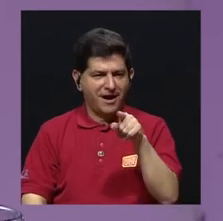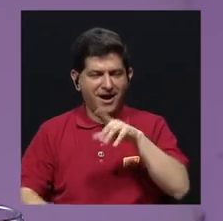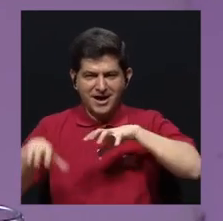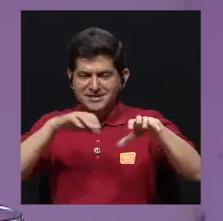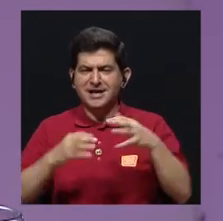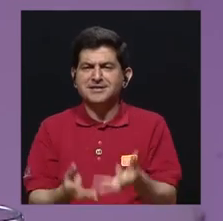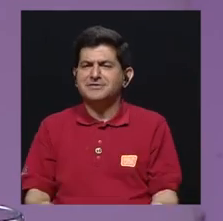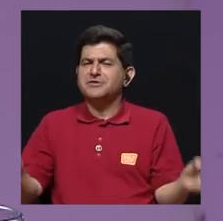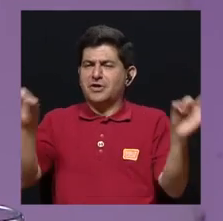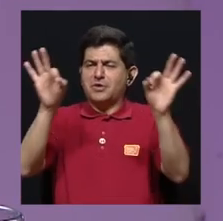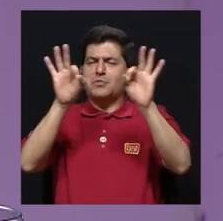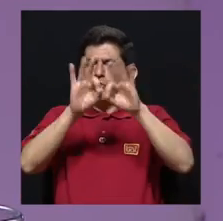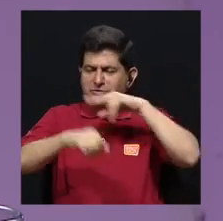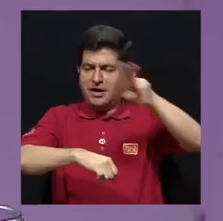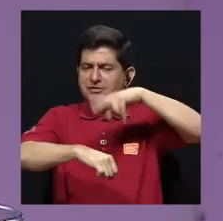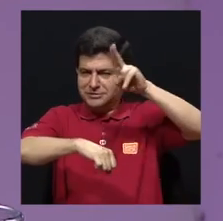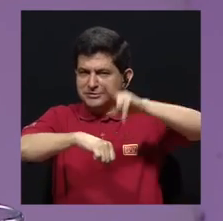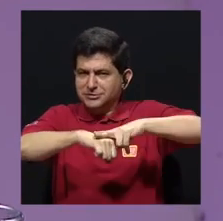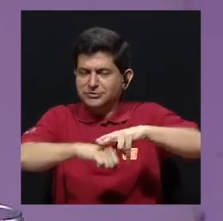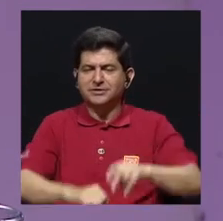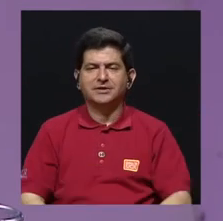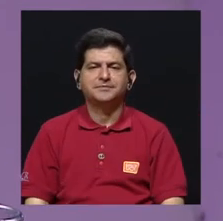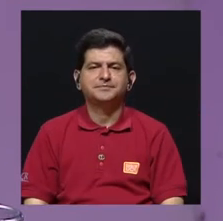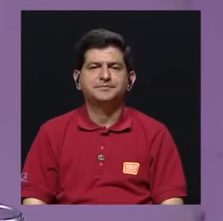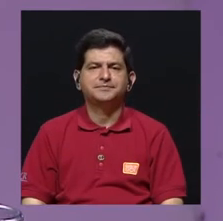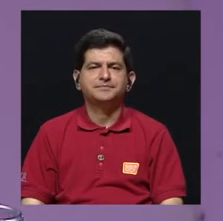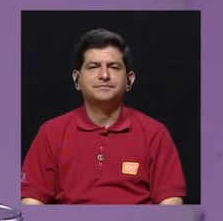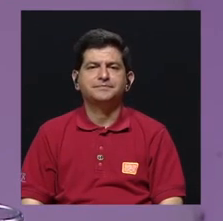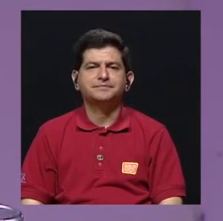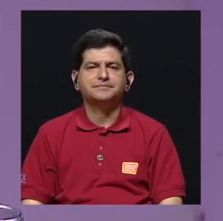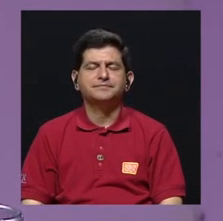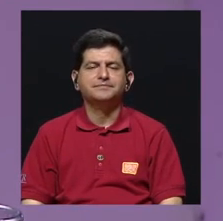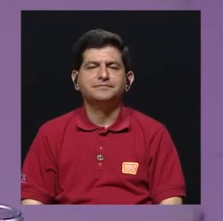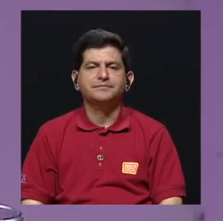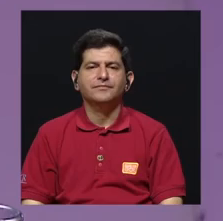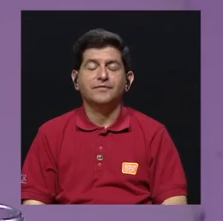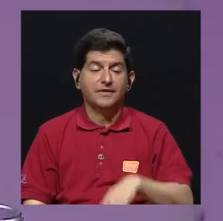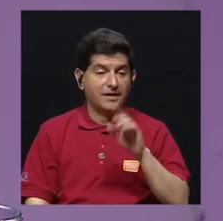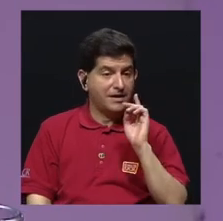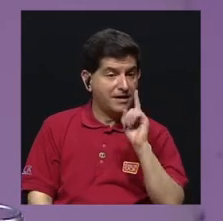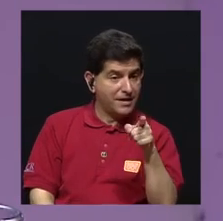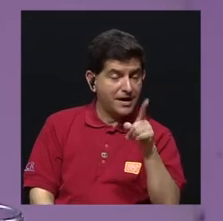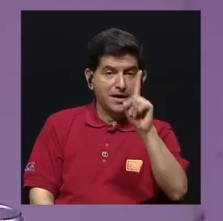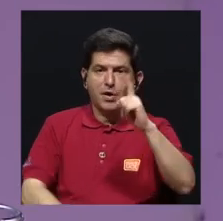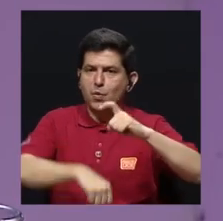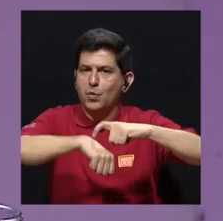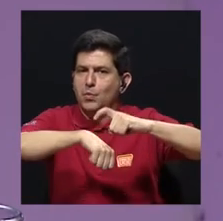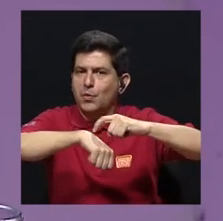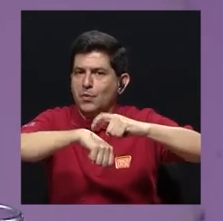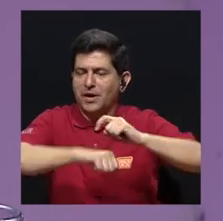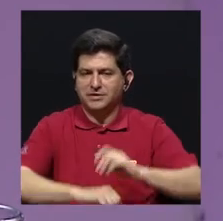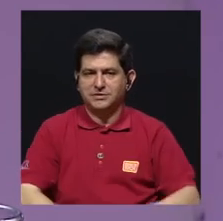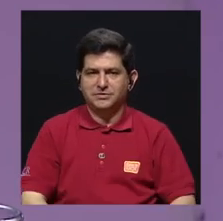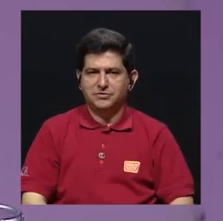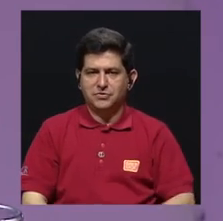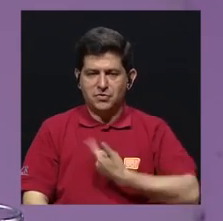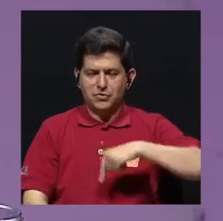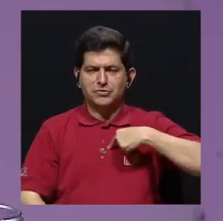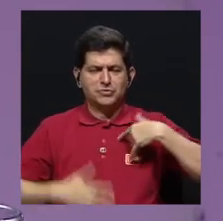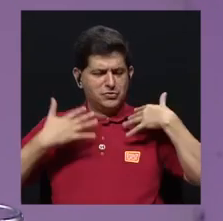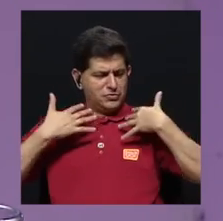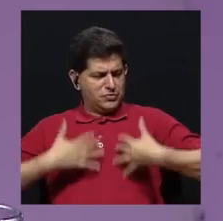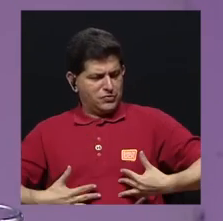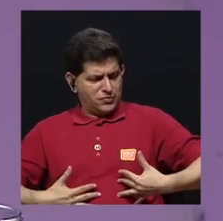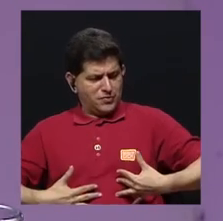fueron en este evento tan grande a nivel nacional, y hubo un momento donde